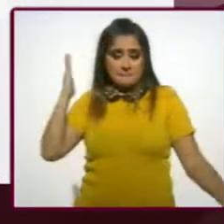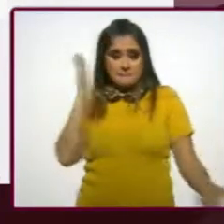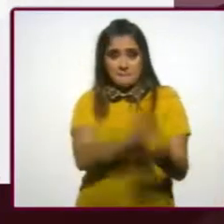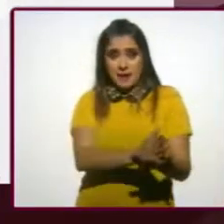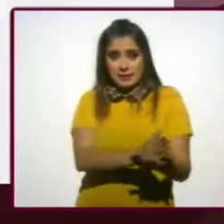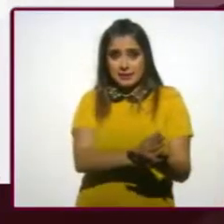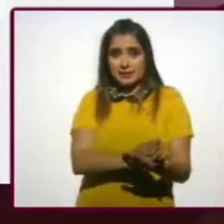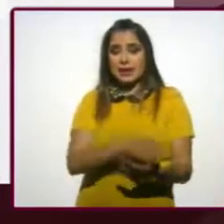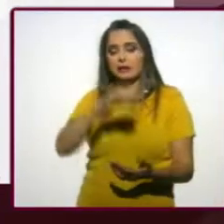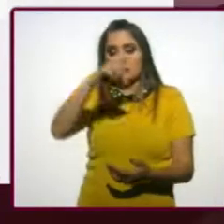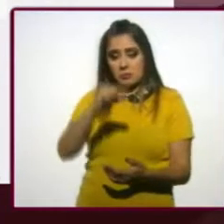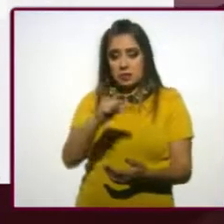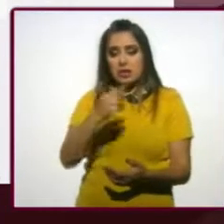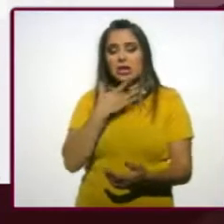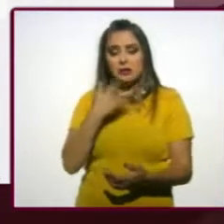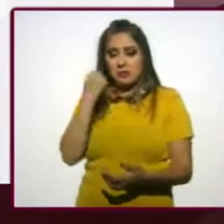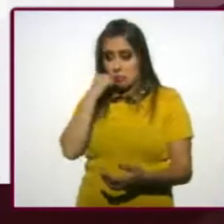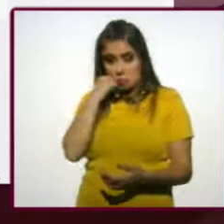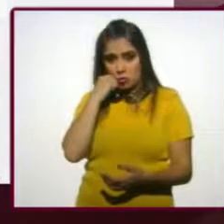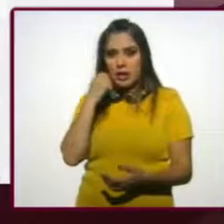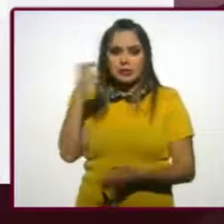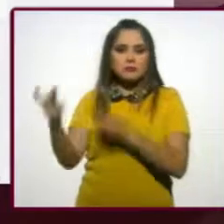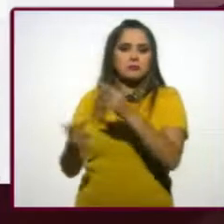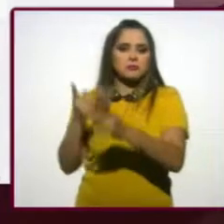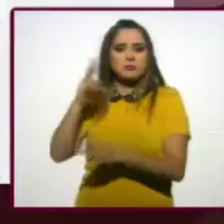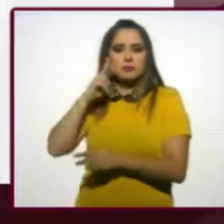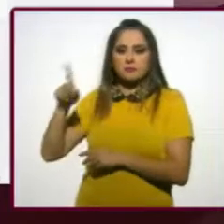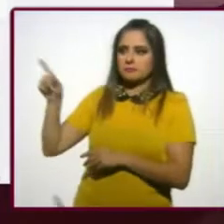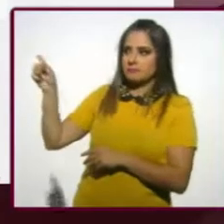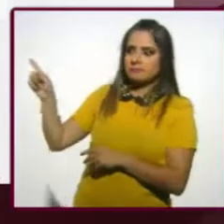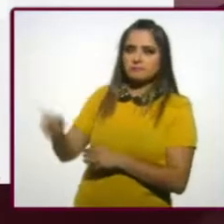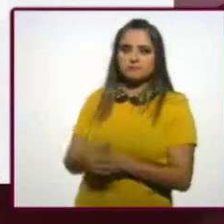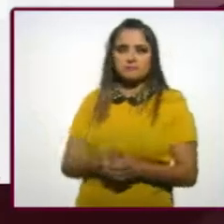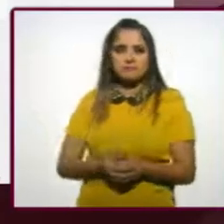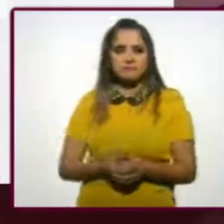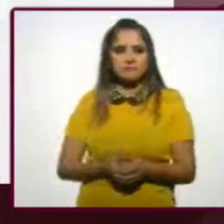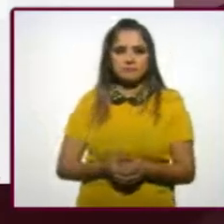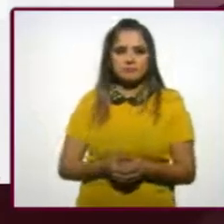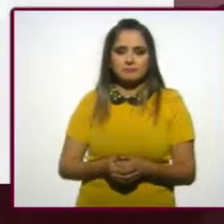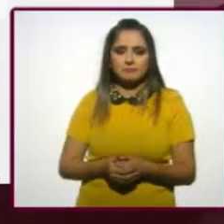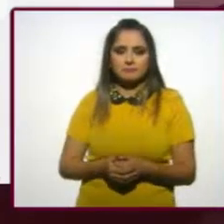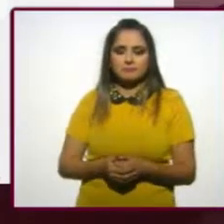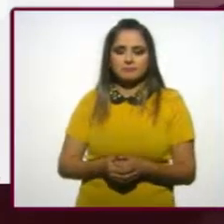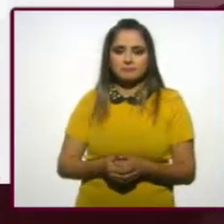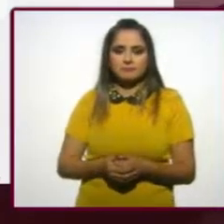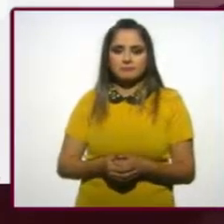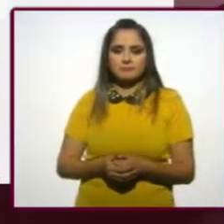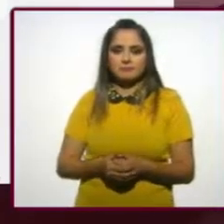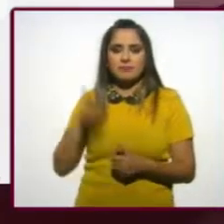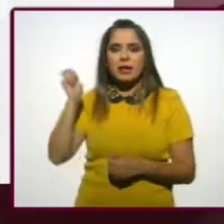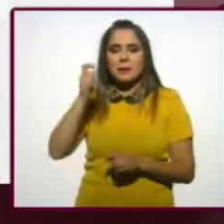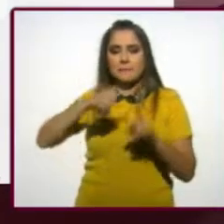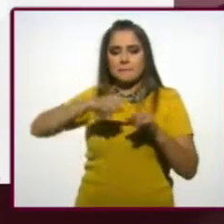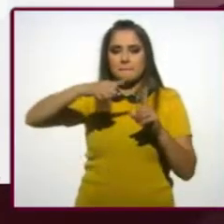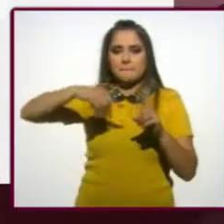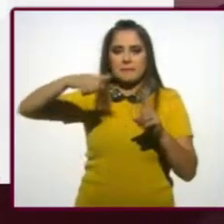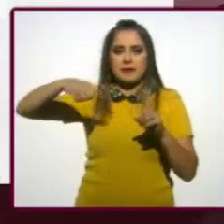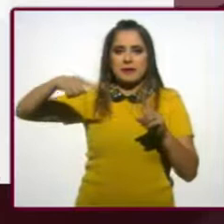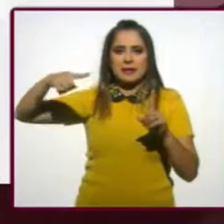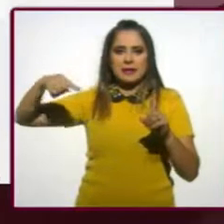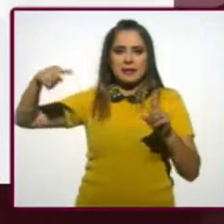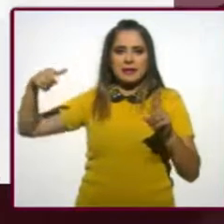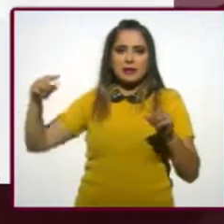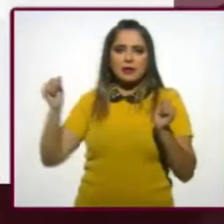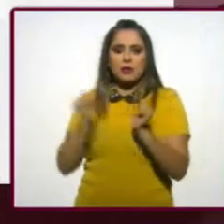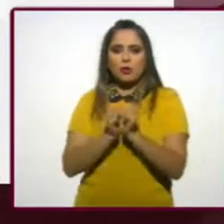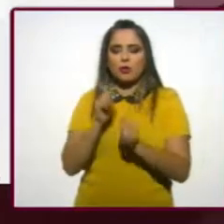tiene alternativa. Entonces, esta es una forma de medir temas. A este se le llama una medición como con